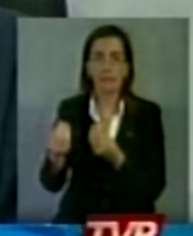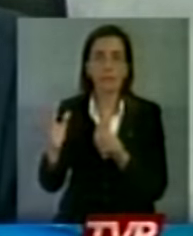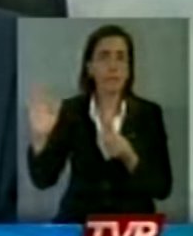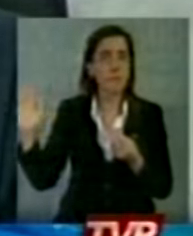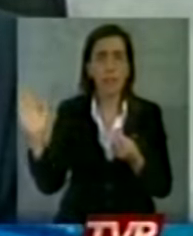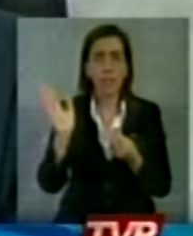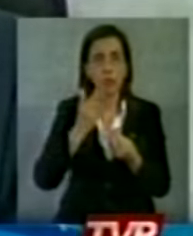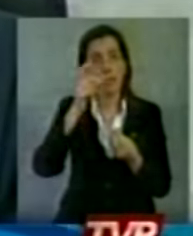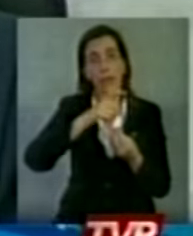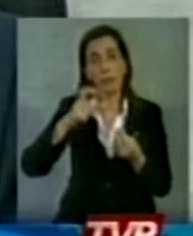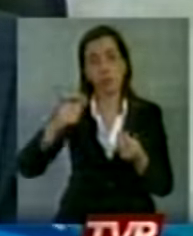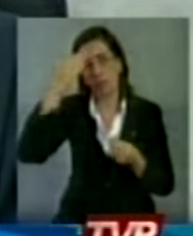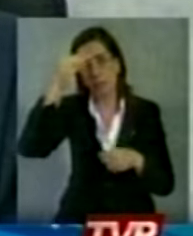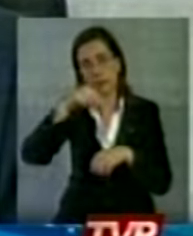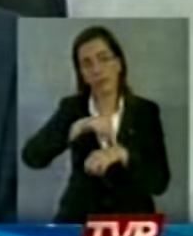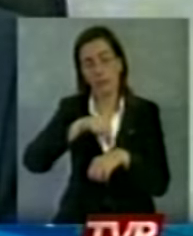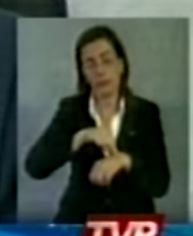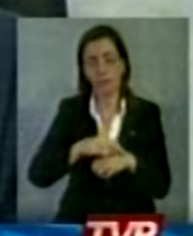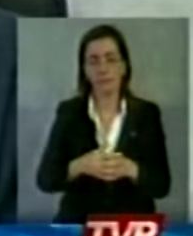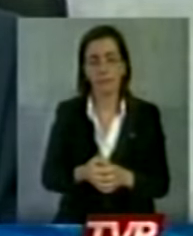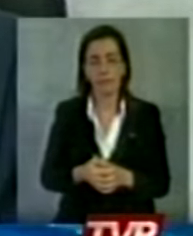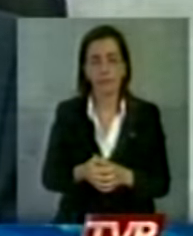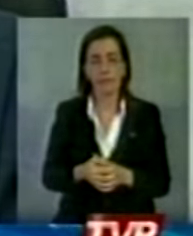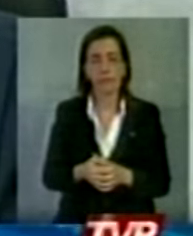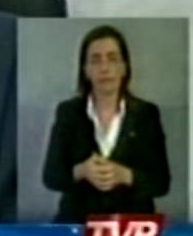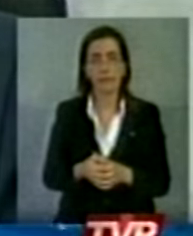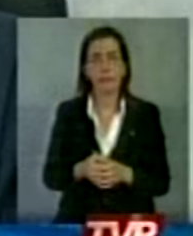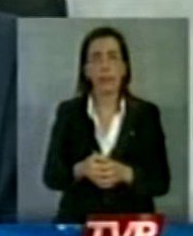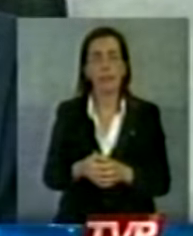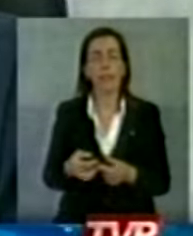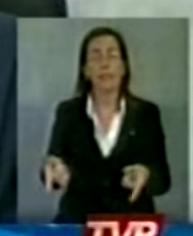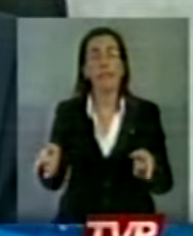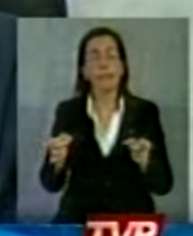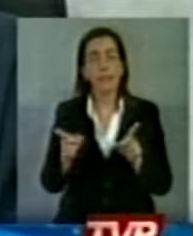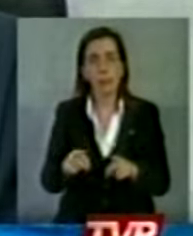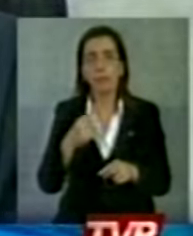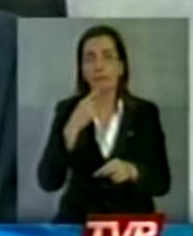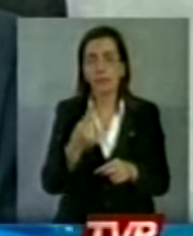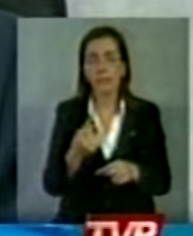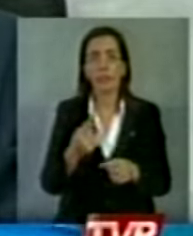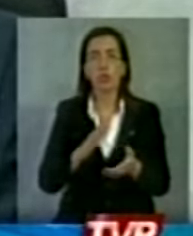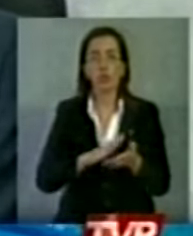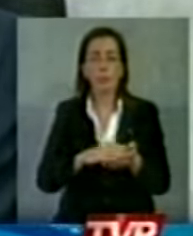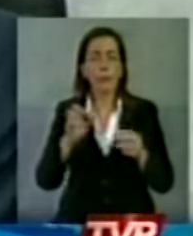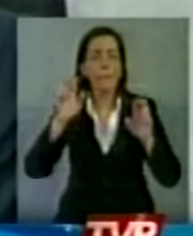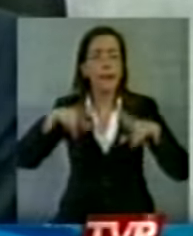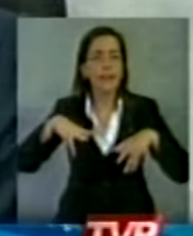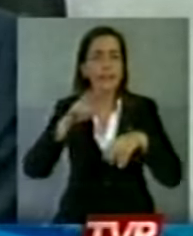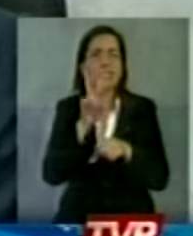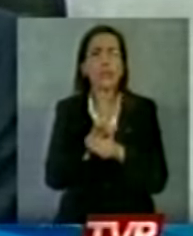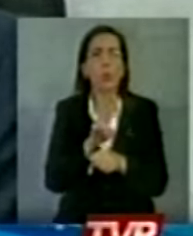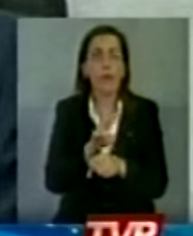de todos nuestros pacientes. De manera similar, avanzamos en la implementación de planes y acciones de